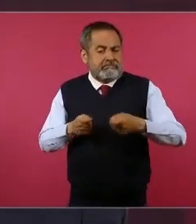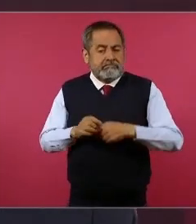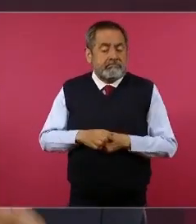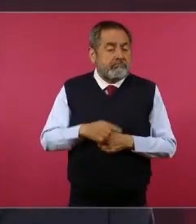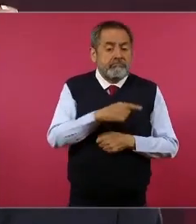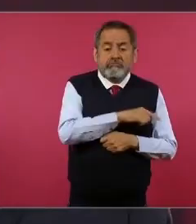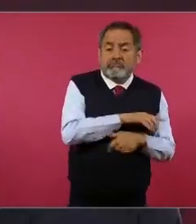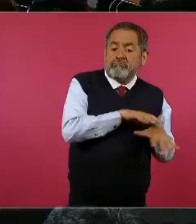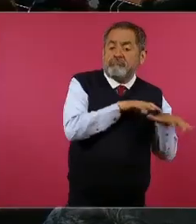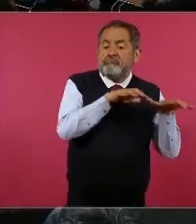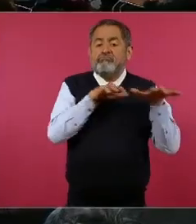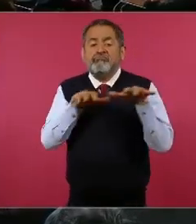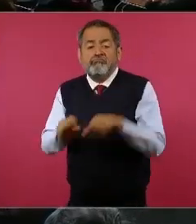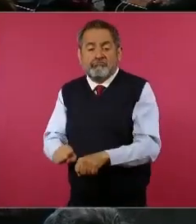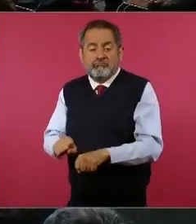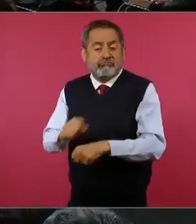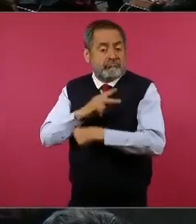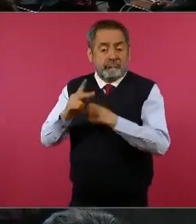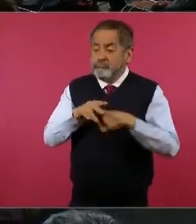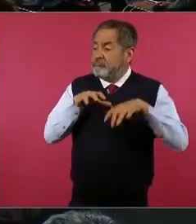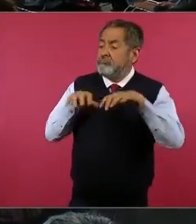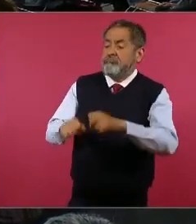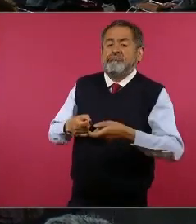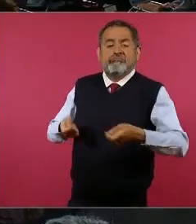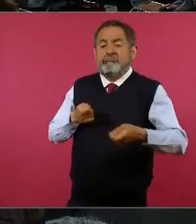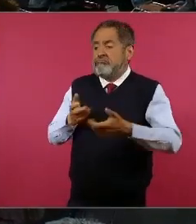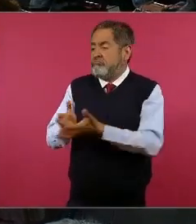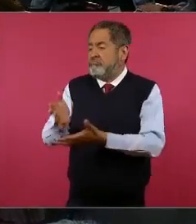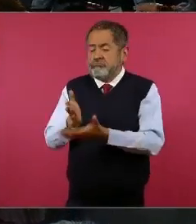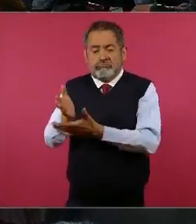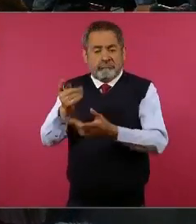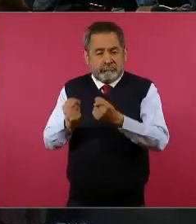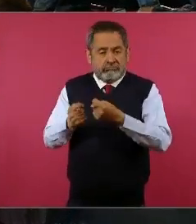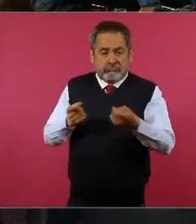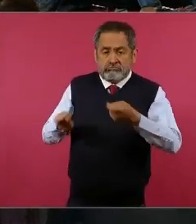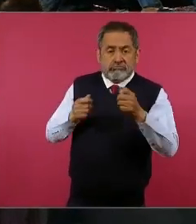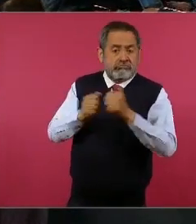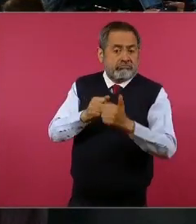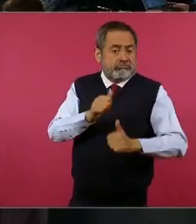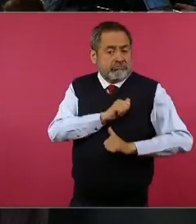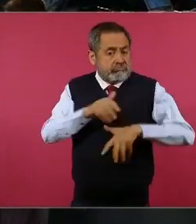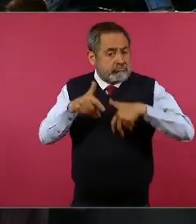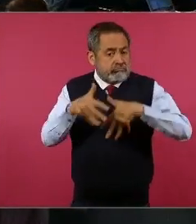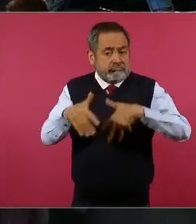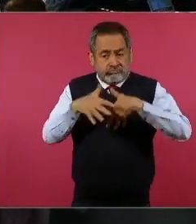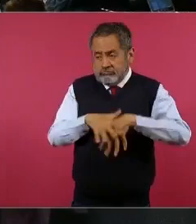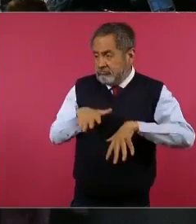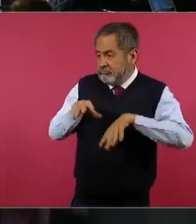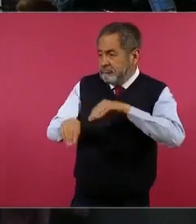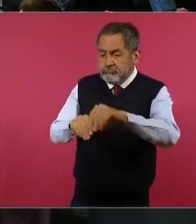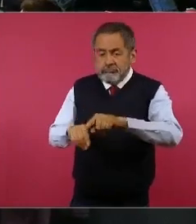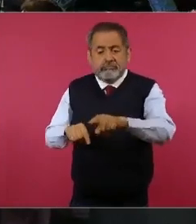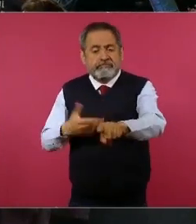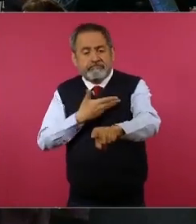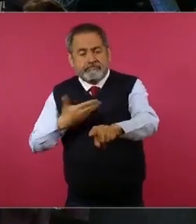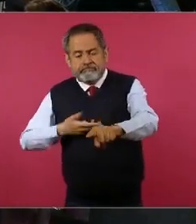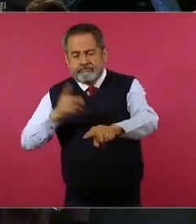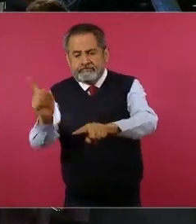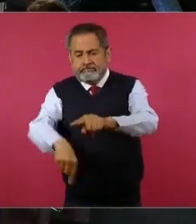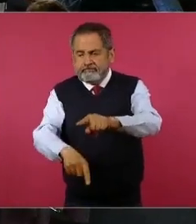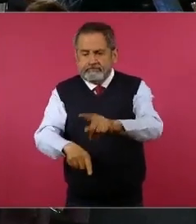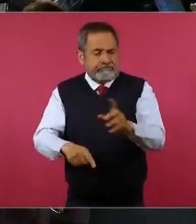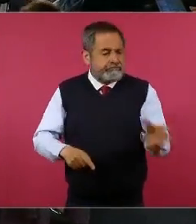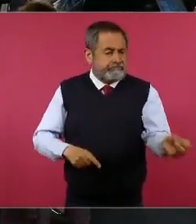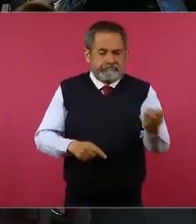invadían países con tropas, ponían, quitaban